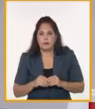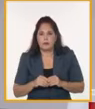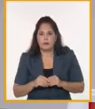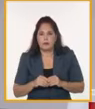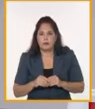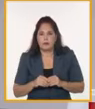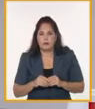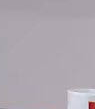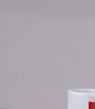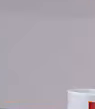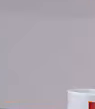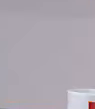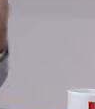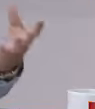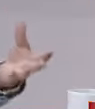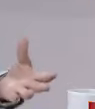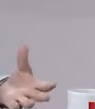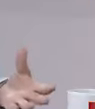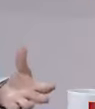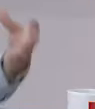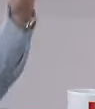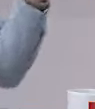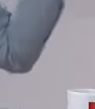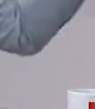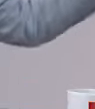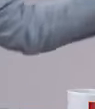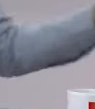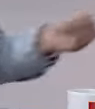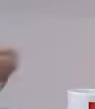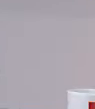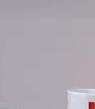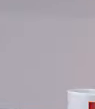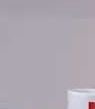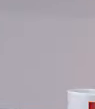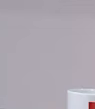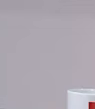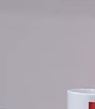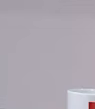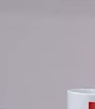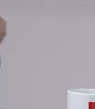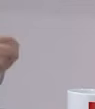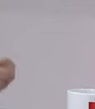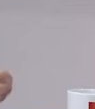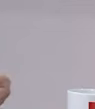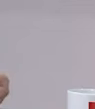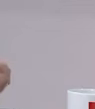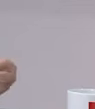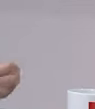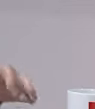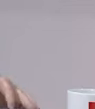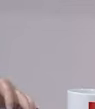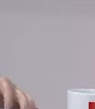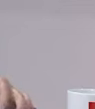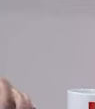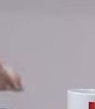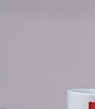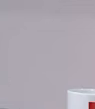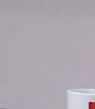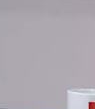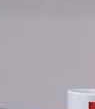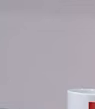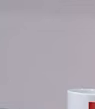no no no no no debe ya ya está protegido por la seguridad social correcto entonces se lo contrata y todo pero por